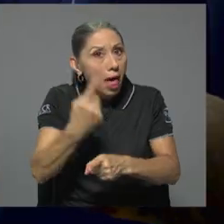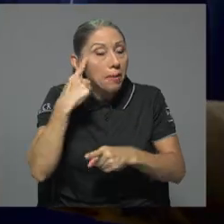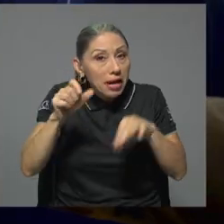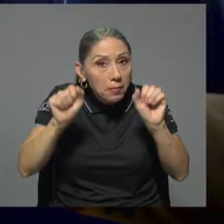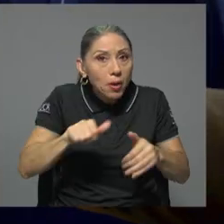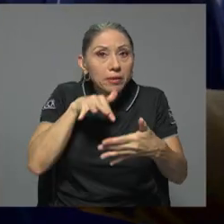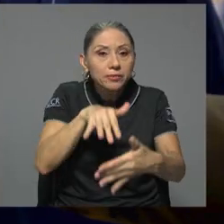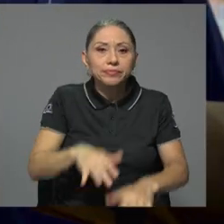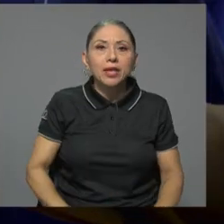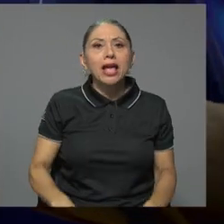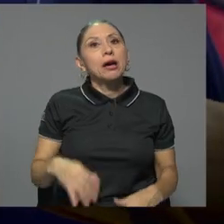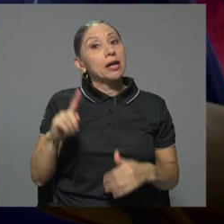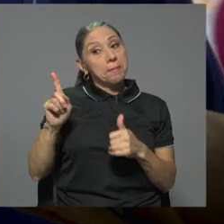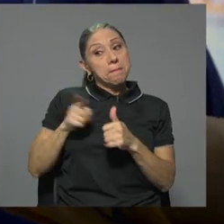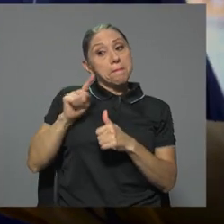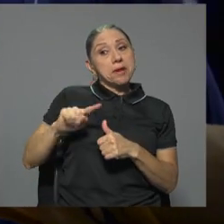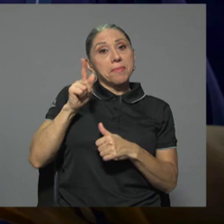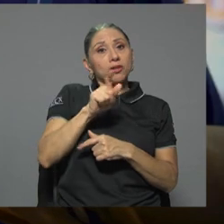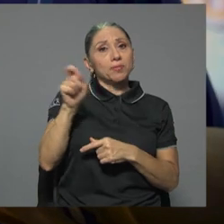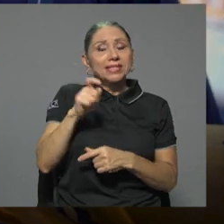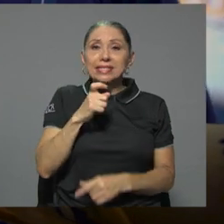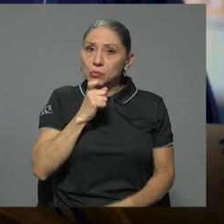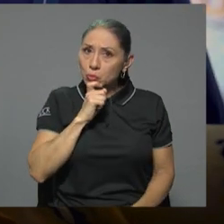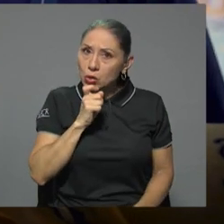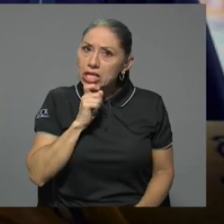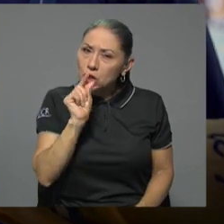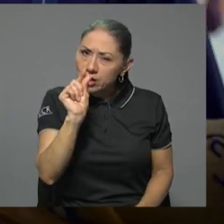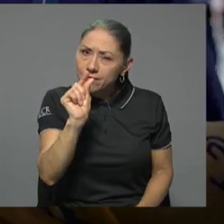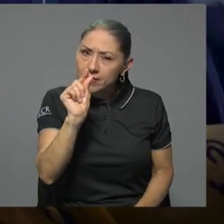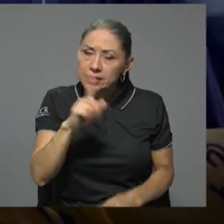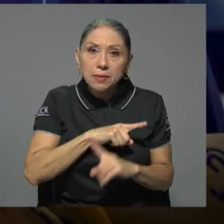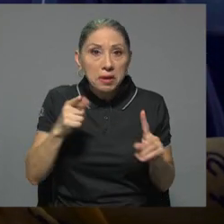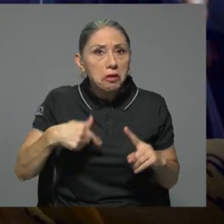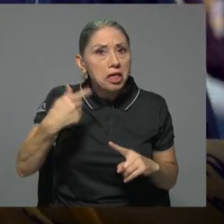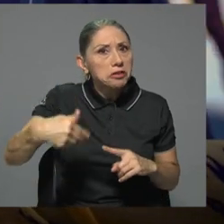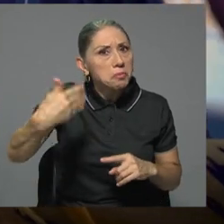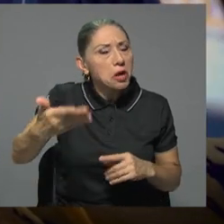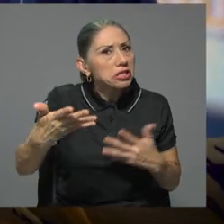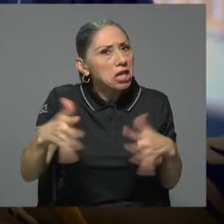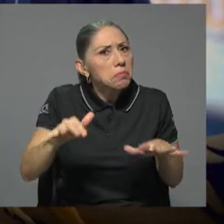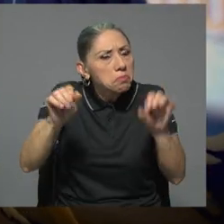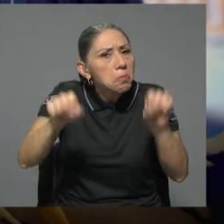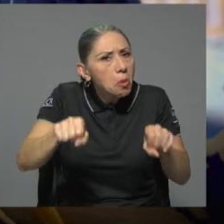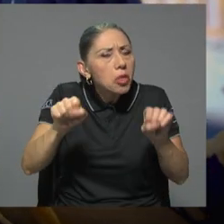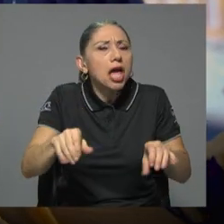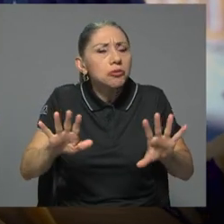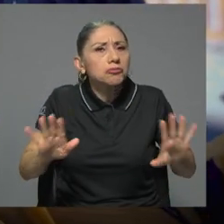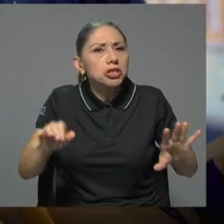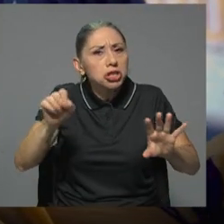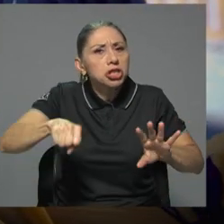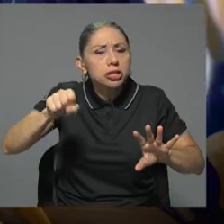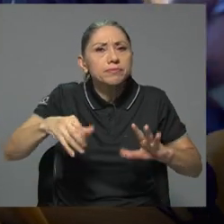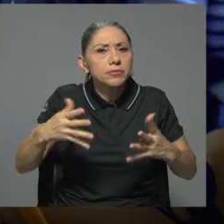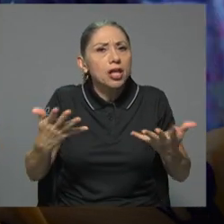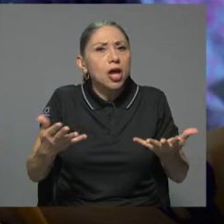bueno en los primeros meses un poquito difícil pero después igual pudieron tenerla oportunidad de